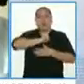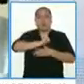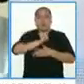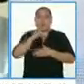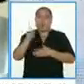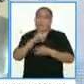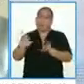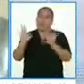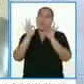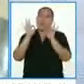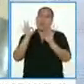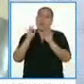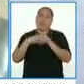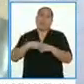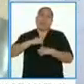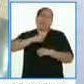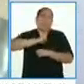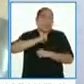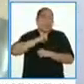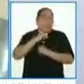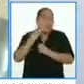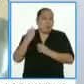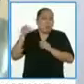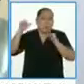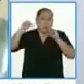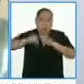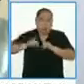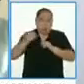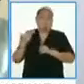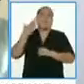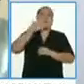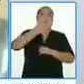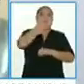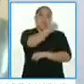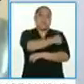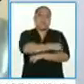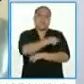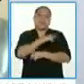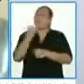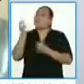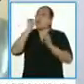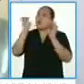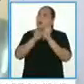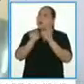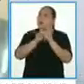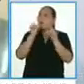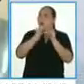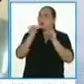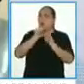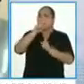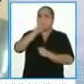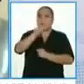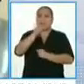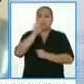muy graves o críticos. Claro, y la pregunta es si en el caso de, por ejemplo, las cifras que tenemos, 189